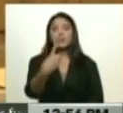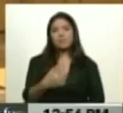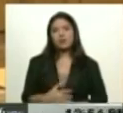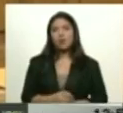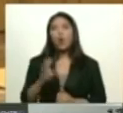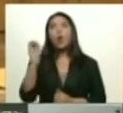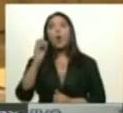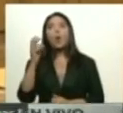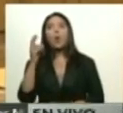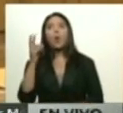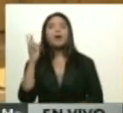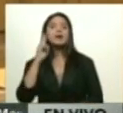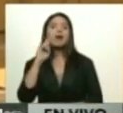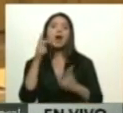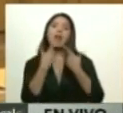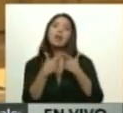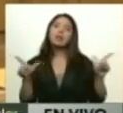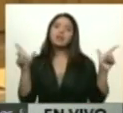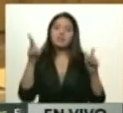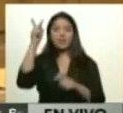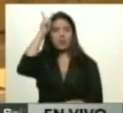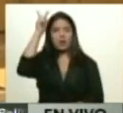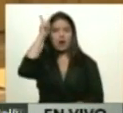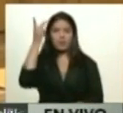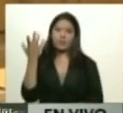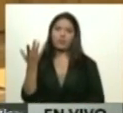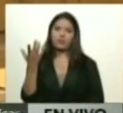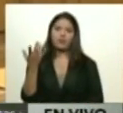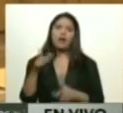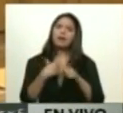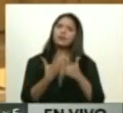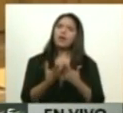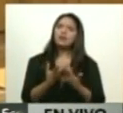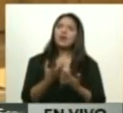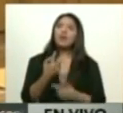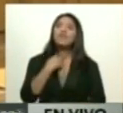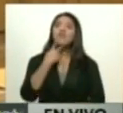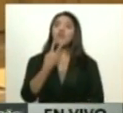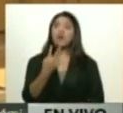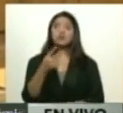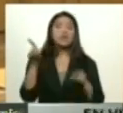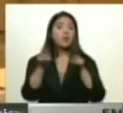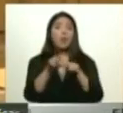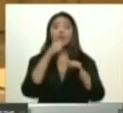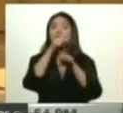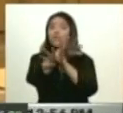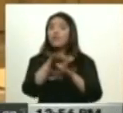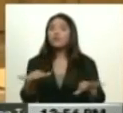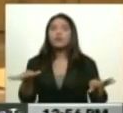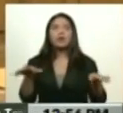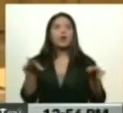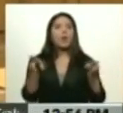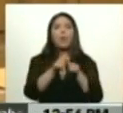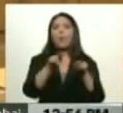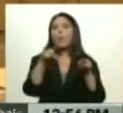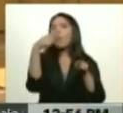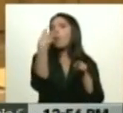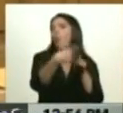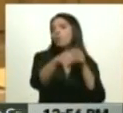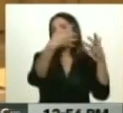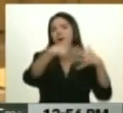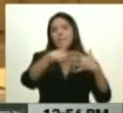la Radio Libre de Guaycaipuro. Voces que son tan medios de difusión como cualquier